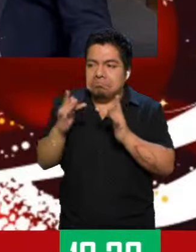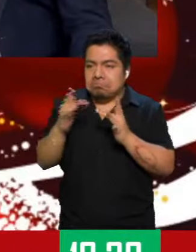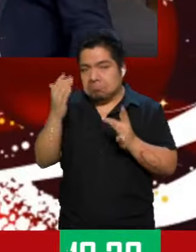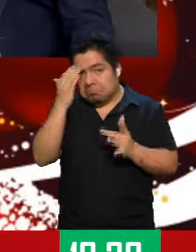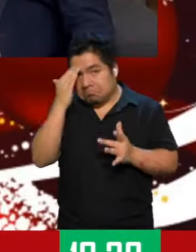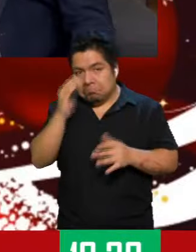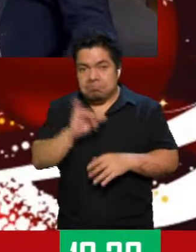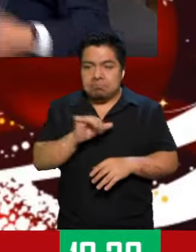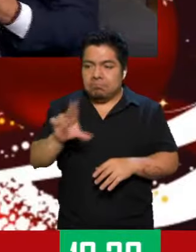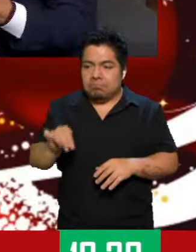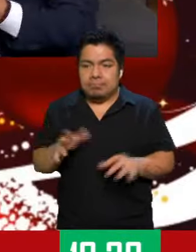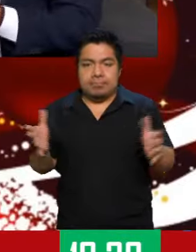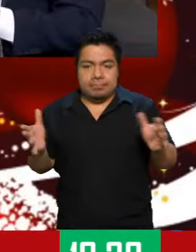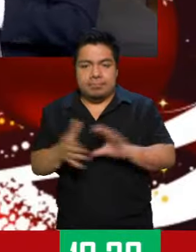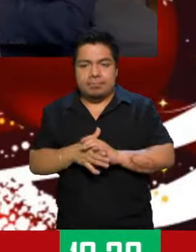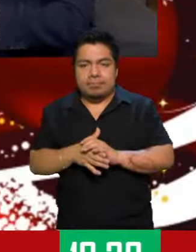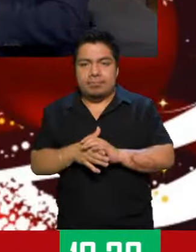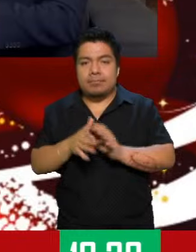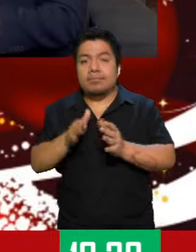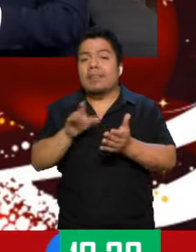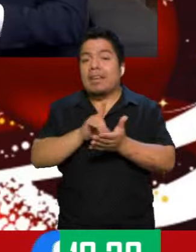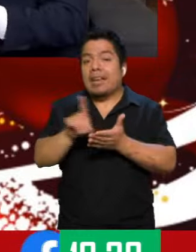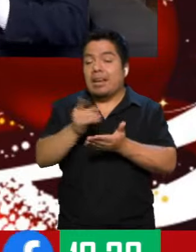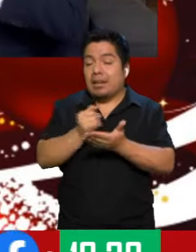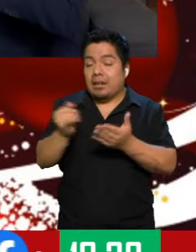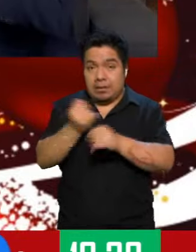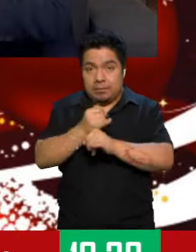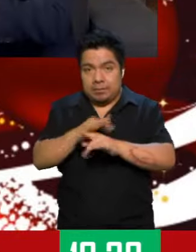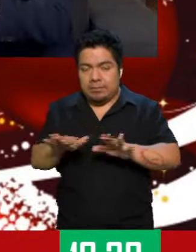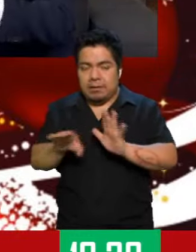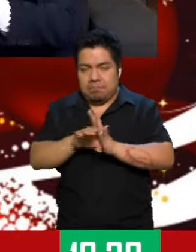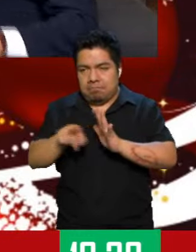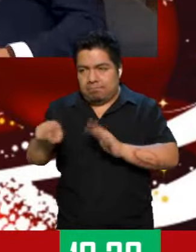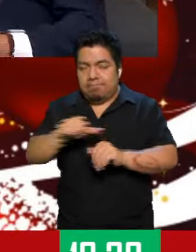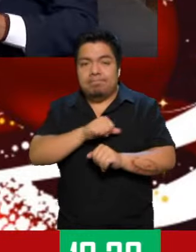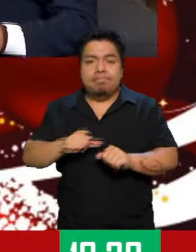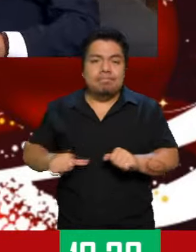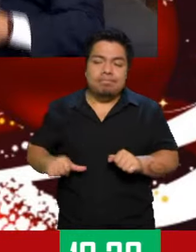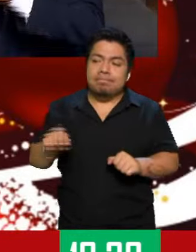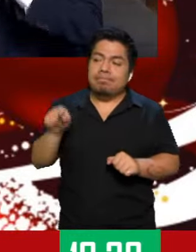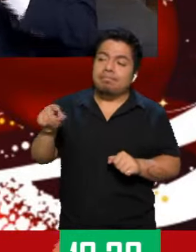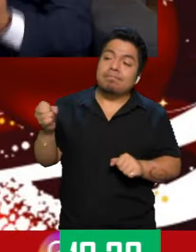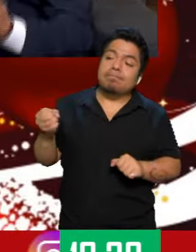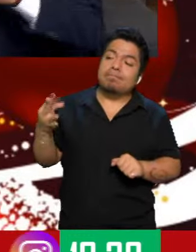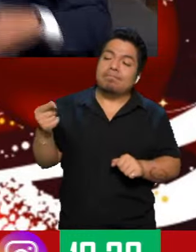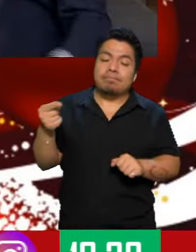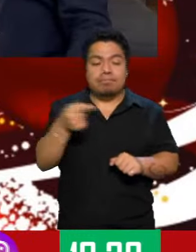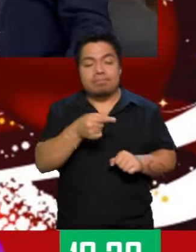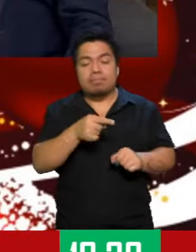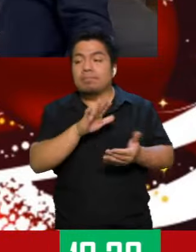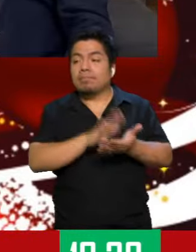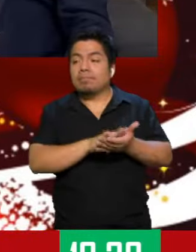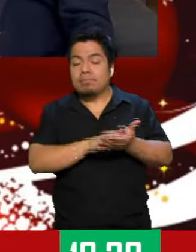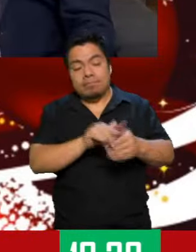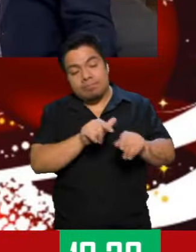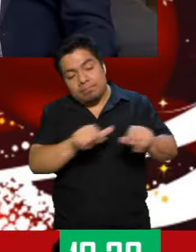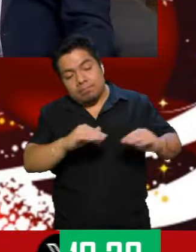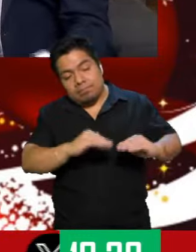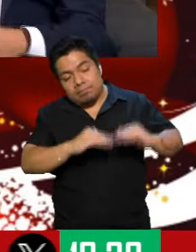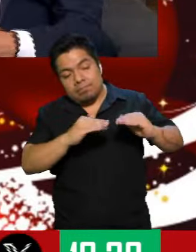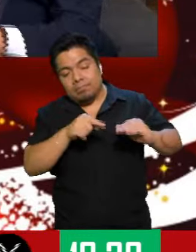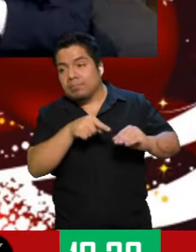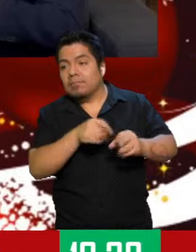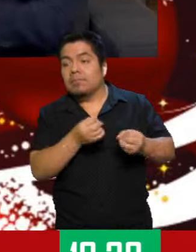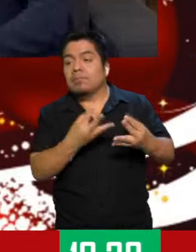no? El derecho de acceso a la información sirve, por ejemplo, para preguntarle a la alcaldía cuánto costó tapar un bache. Para